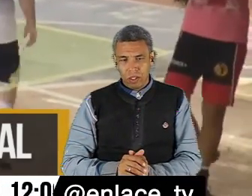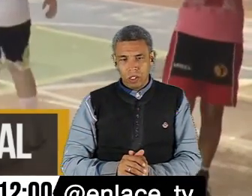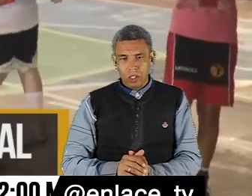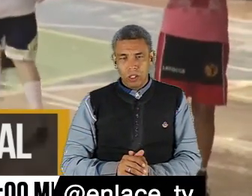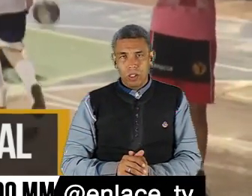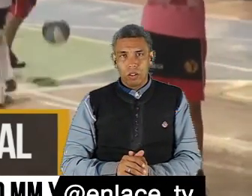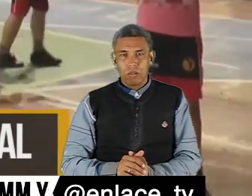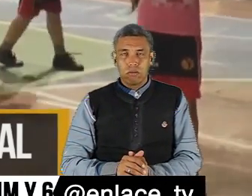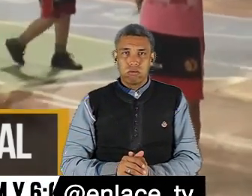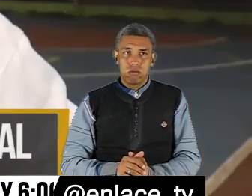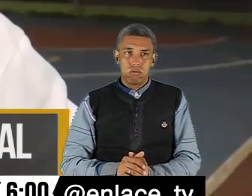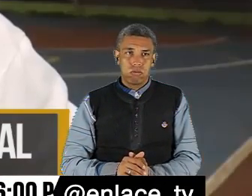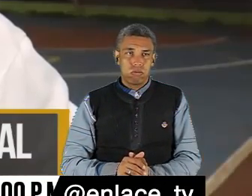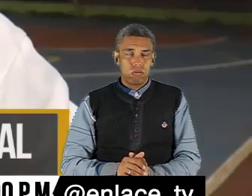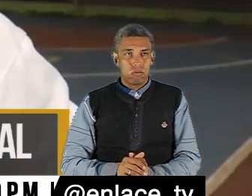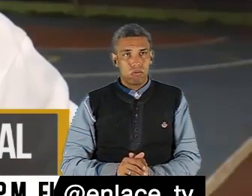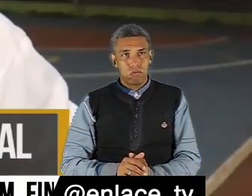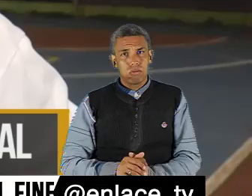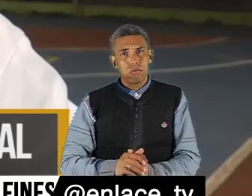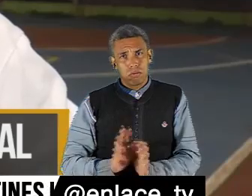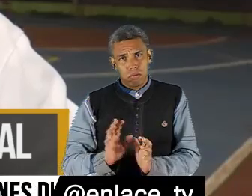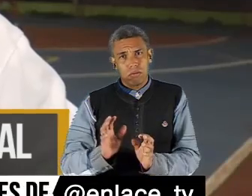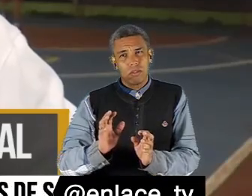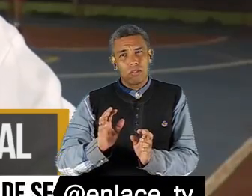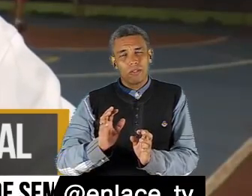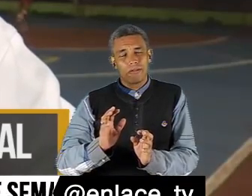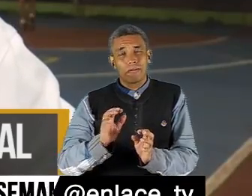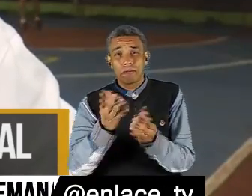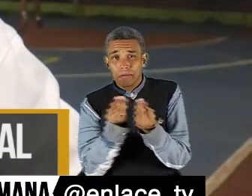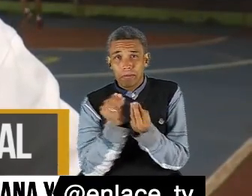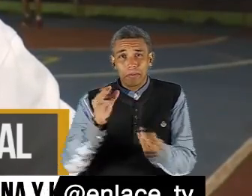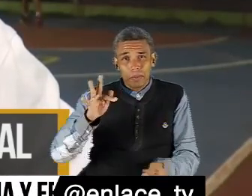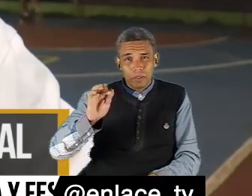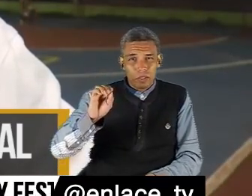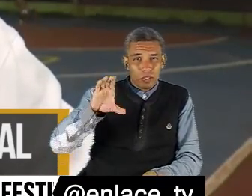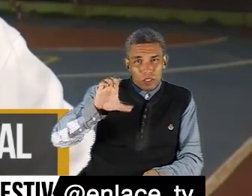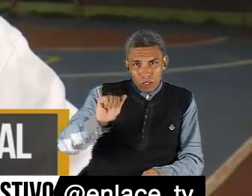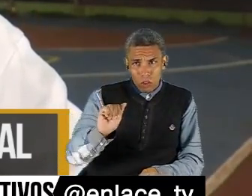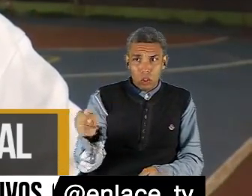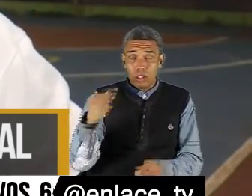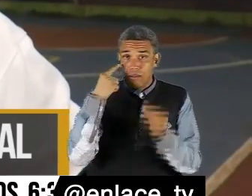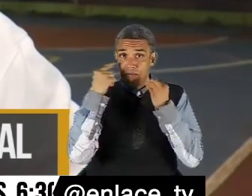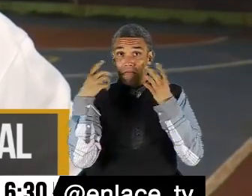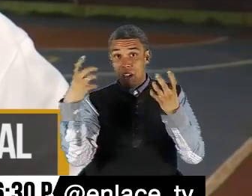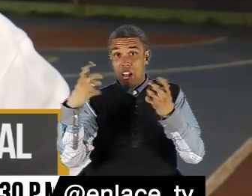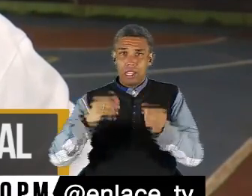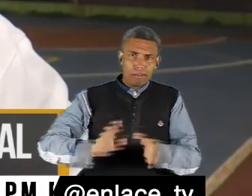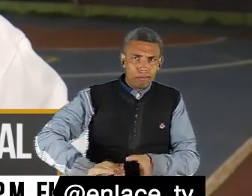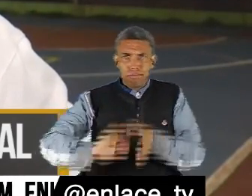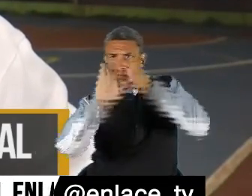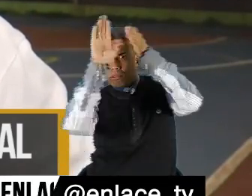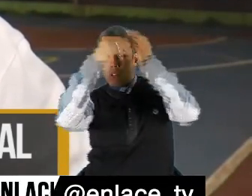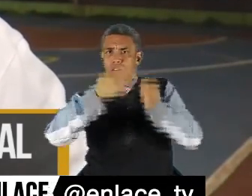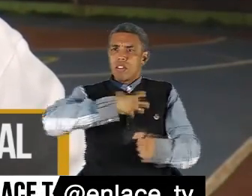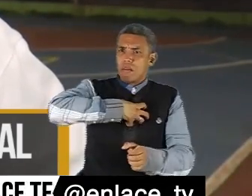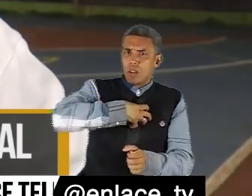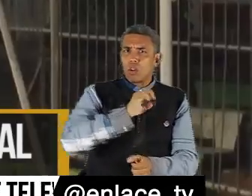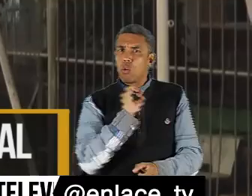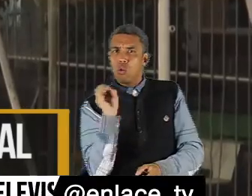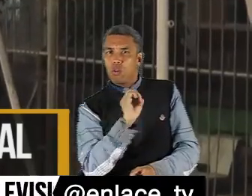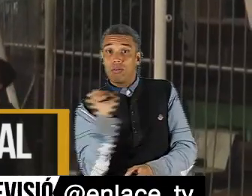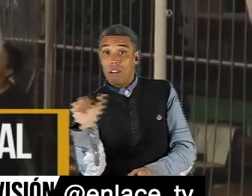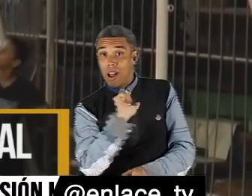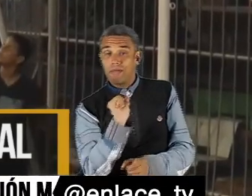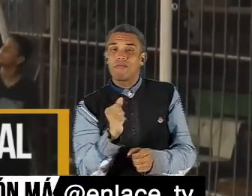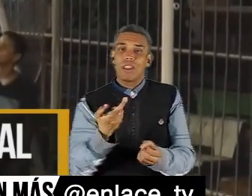femenino. Es el equipo que prácticamente nos hemos destacado en la parte de competencia, tanto en el femenino como masculino.